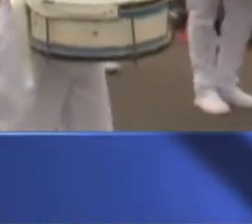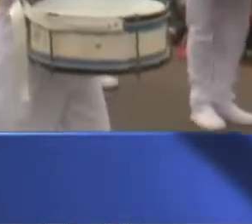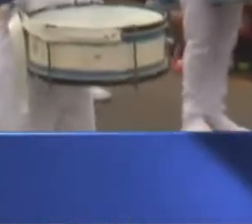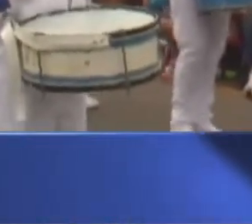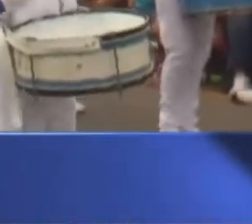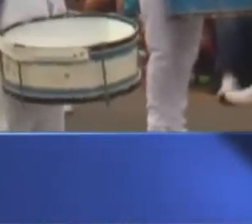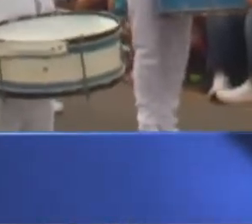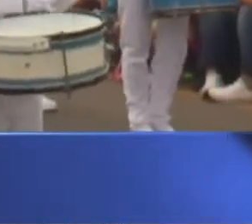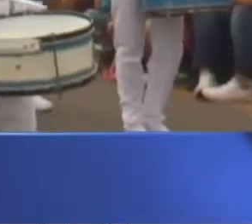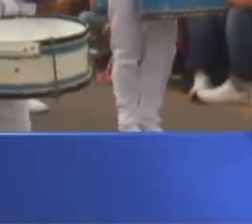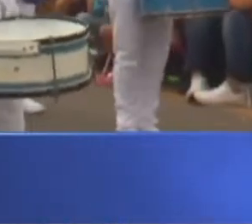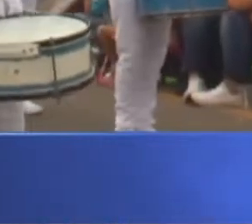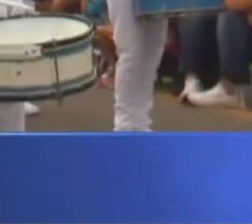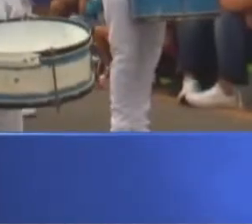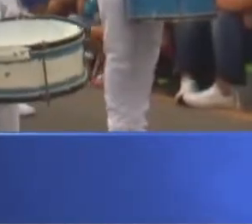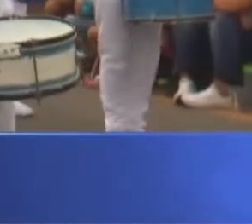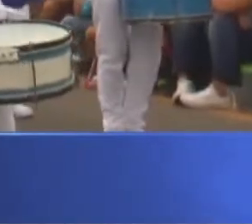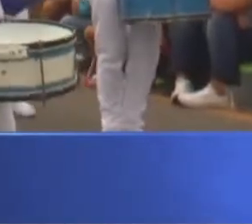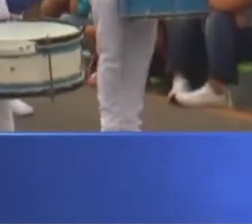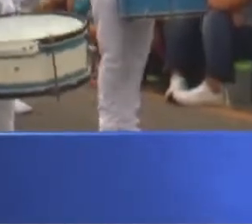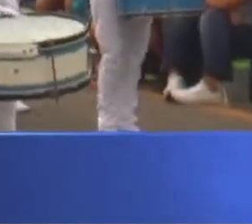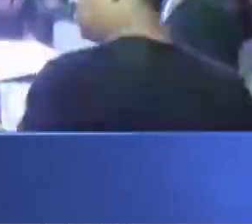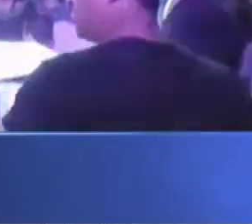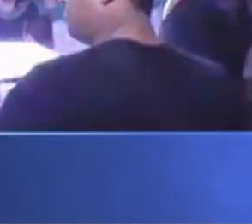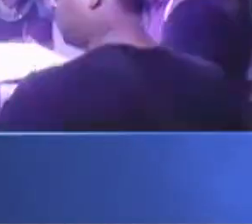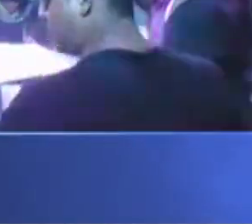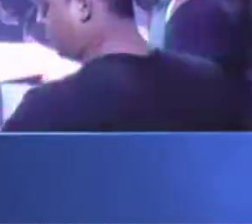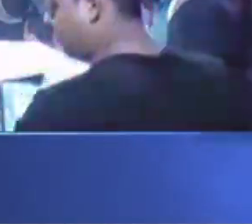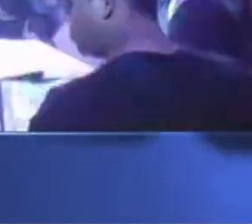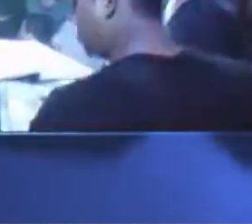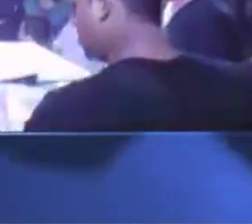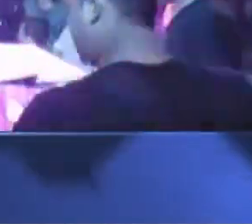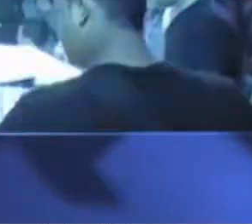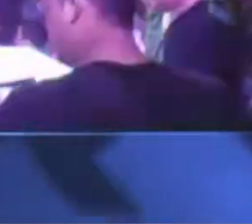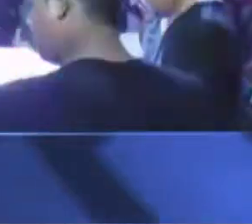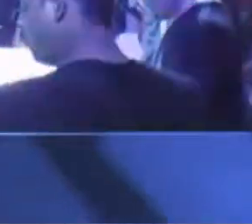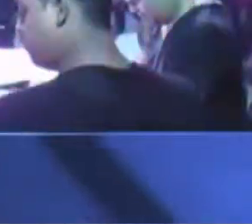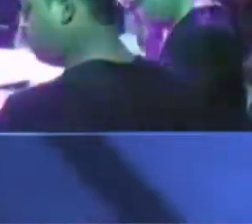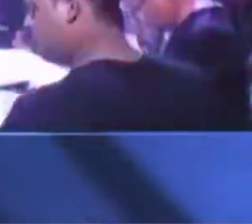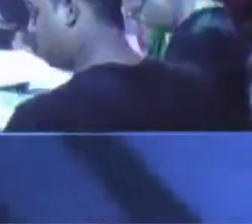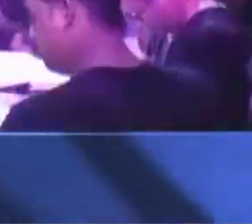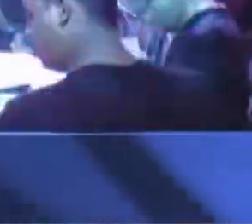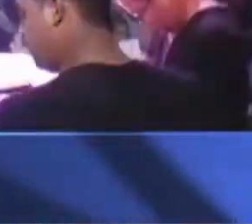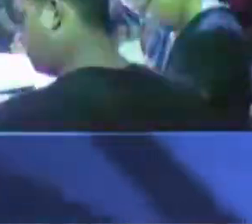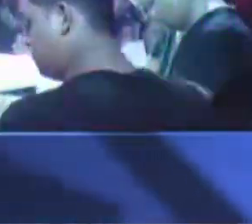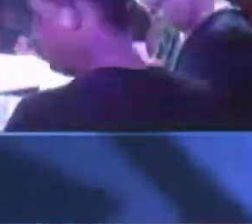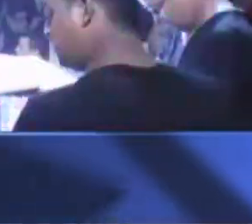local, se tomará estas festividades. Ya regresamos.